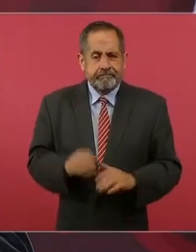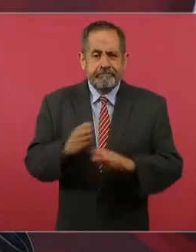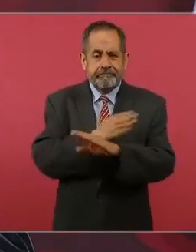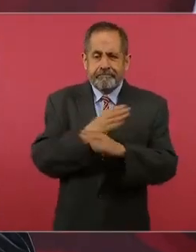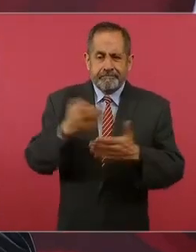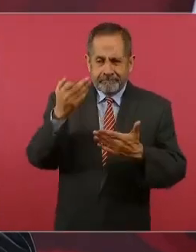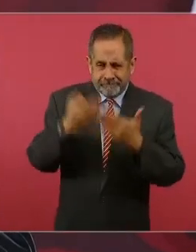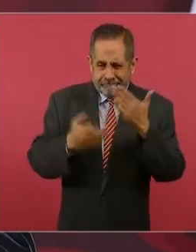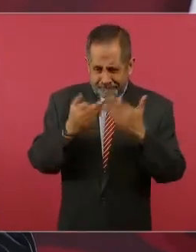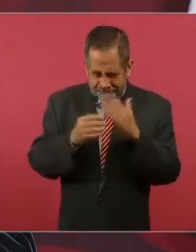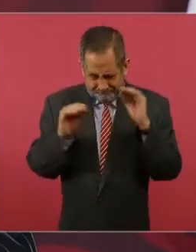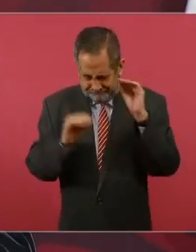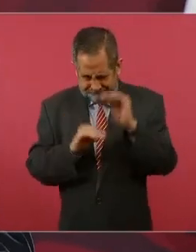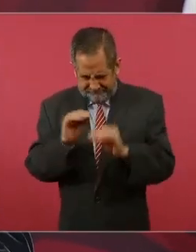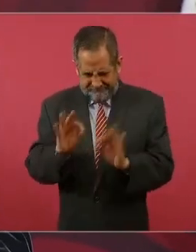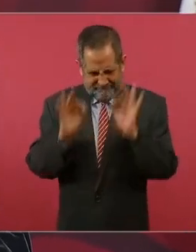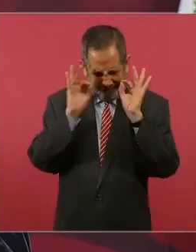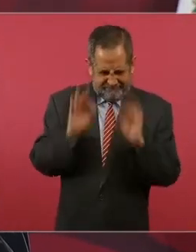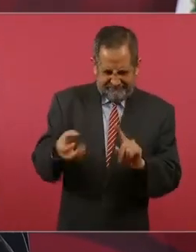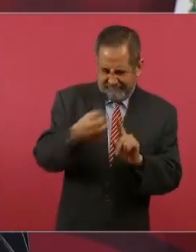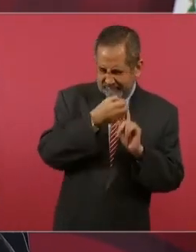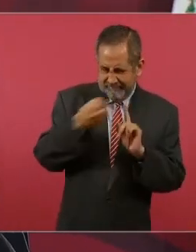falta actualización.